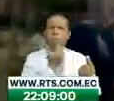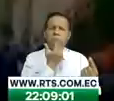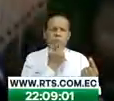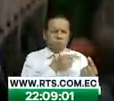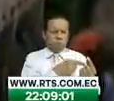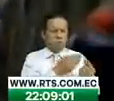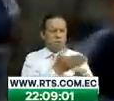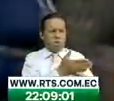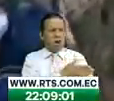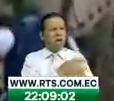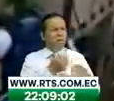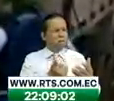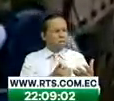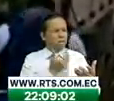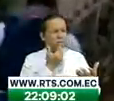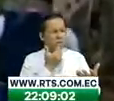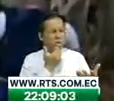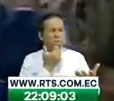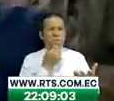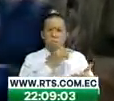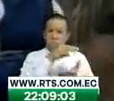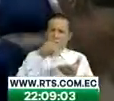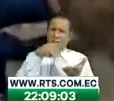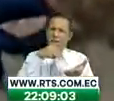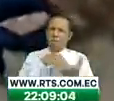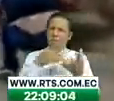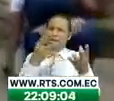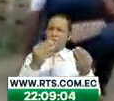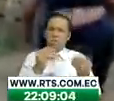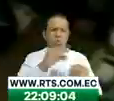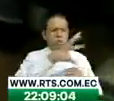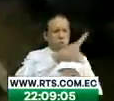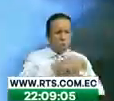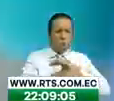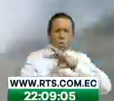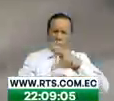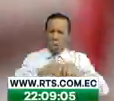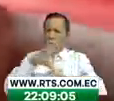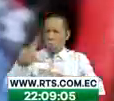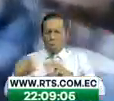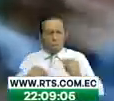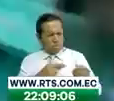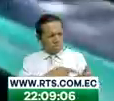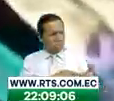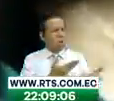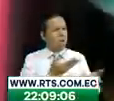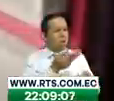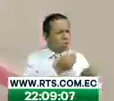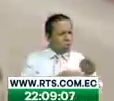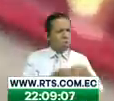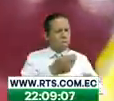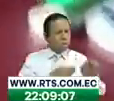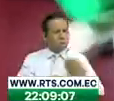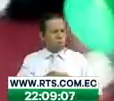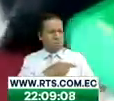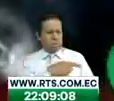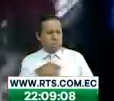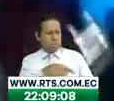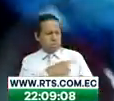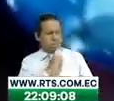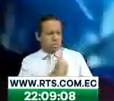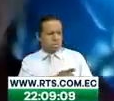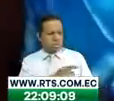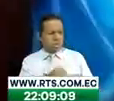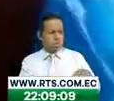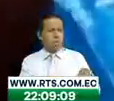delictivos registrados en las vías de Manabí, a empresarios y además de la comercialización de alcaloide dentro y fuera de la